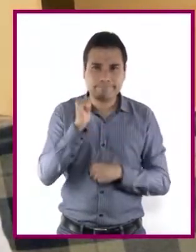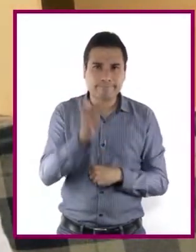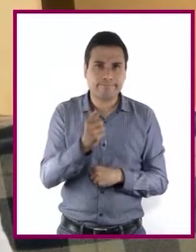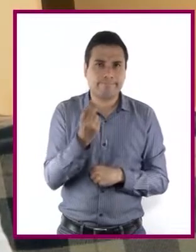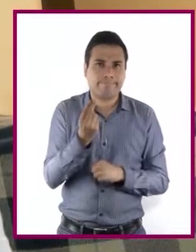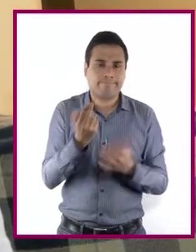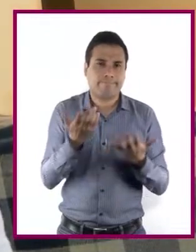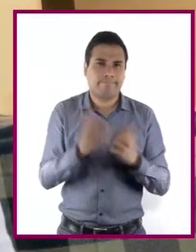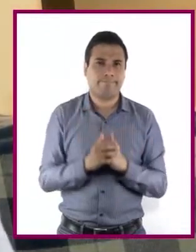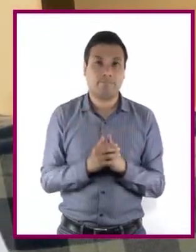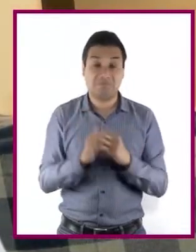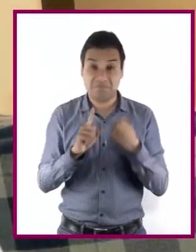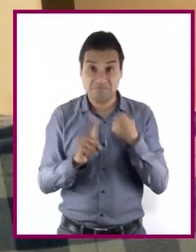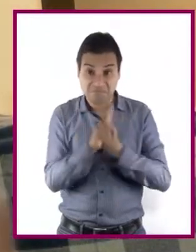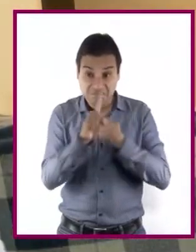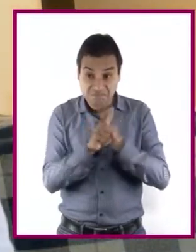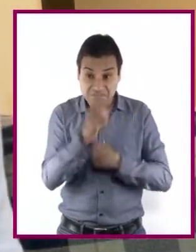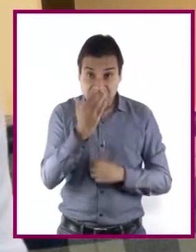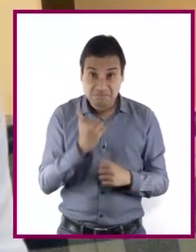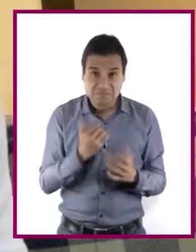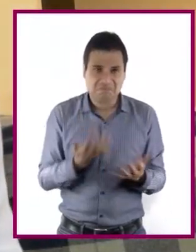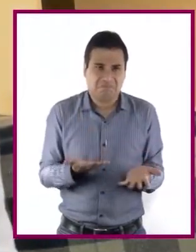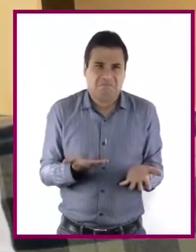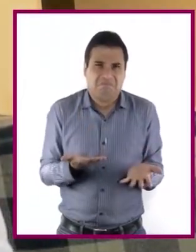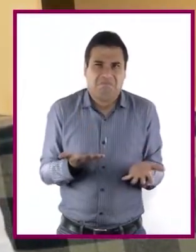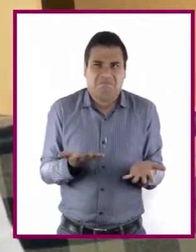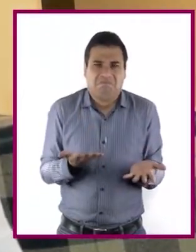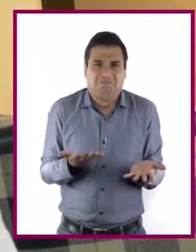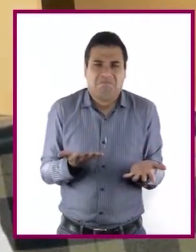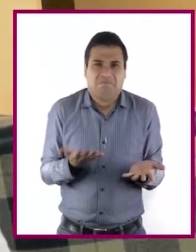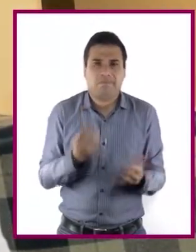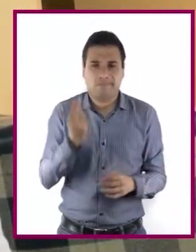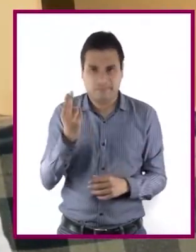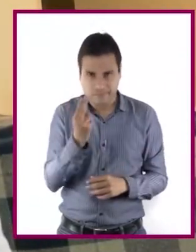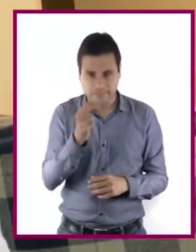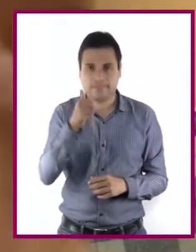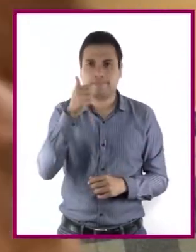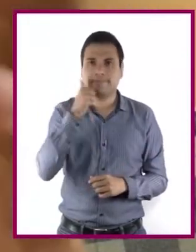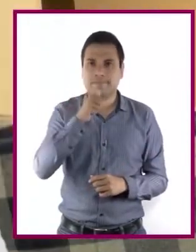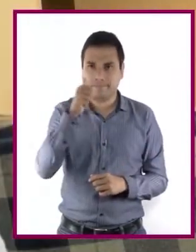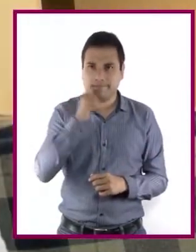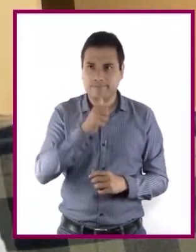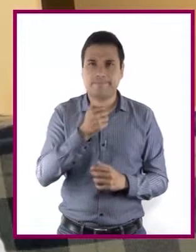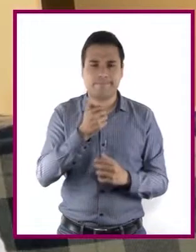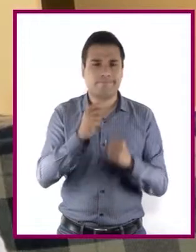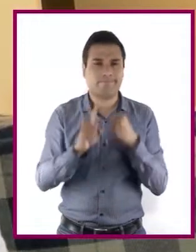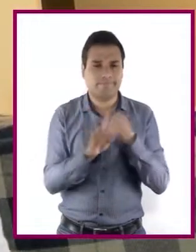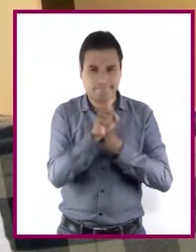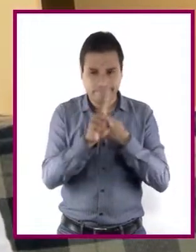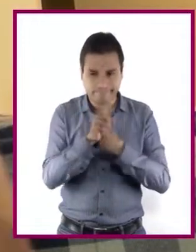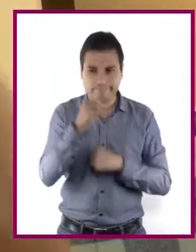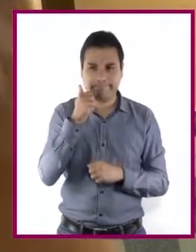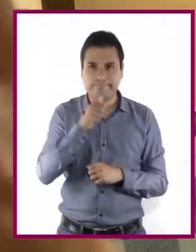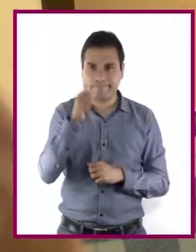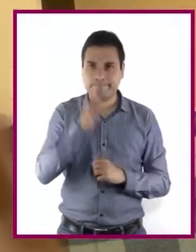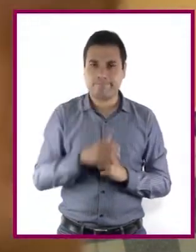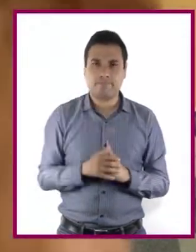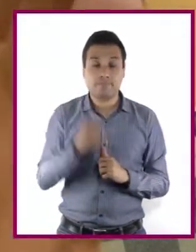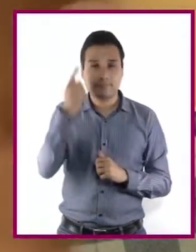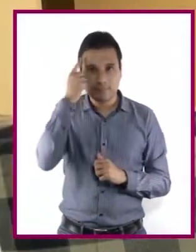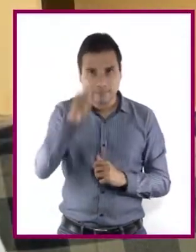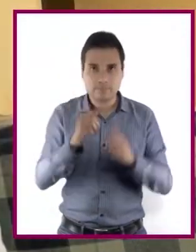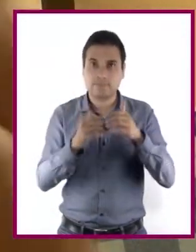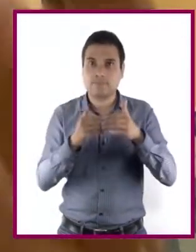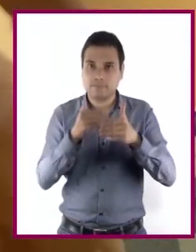sin drama, aunque los pongamos en una comedia, en una tragedia o en una pieza, los personajes no podrán avanzar,